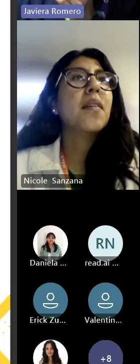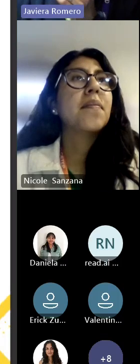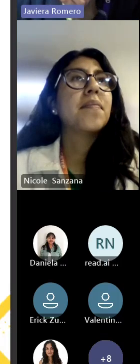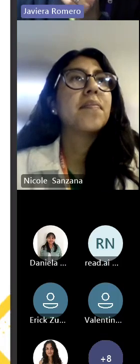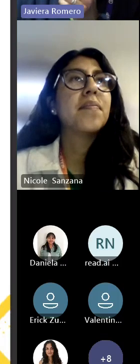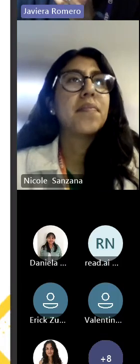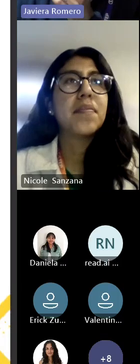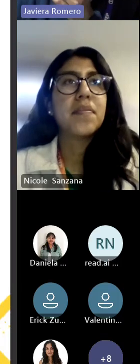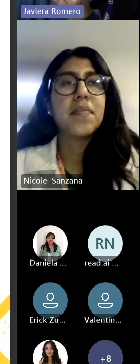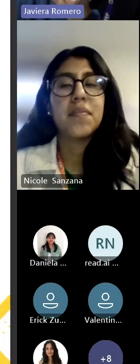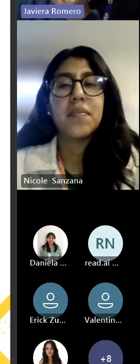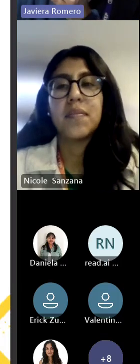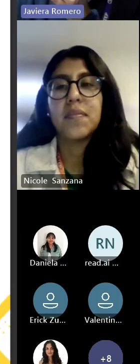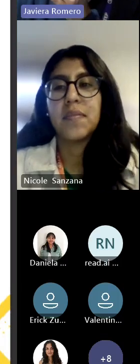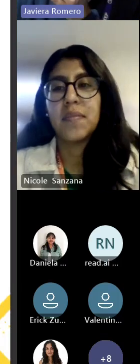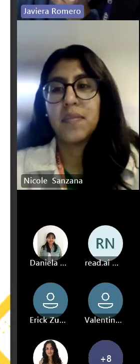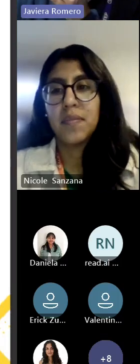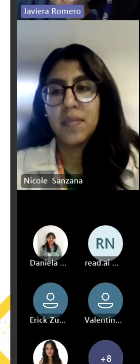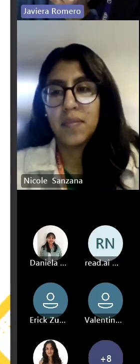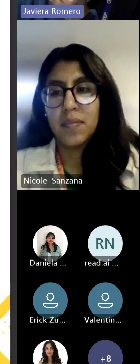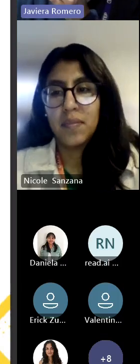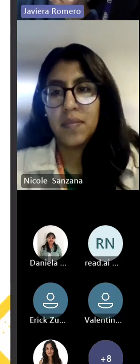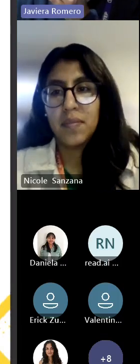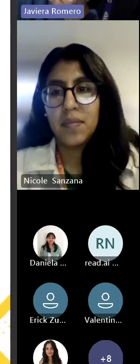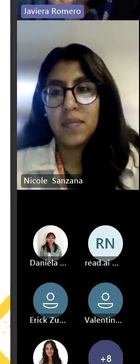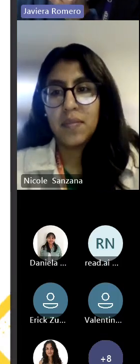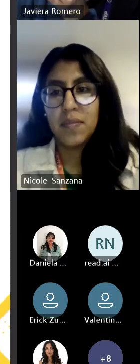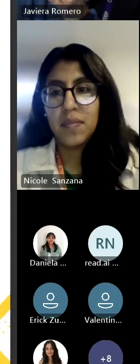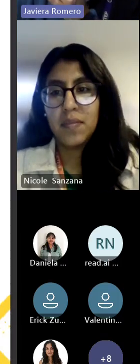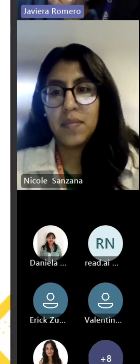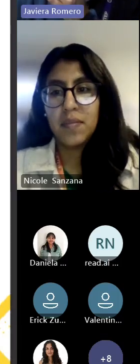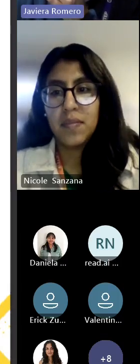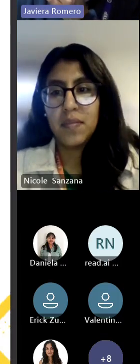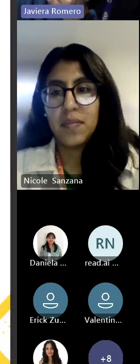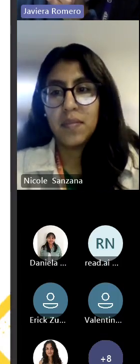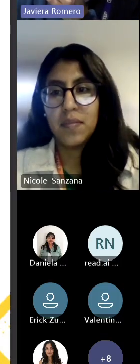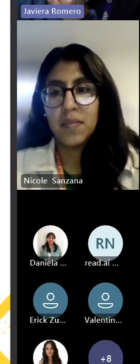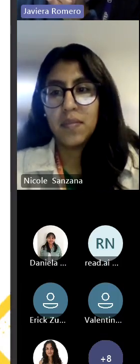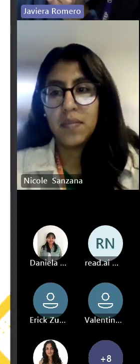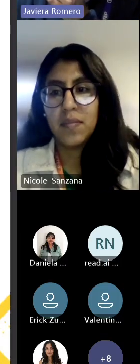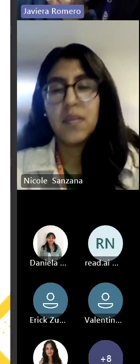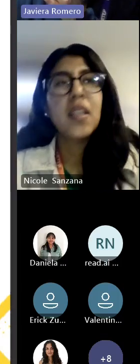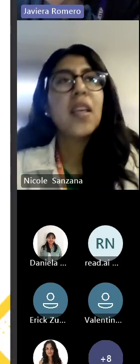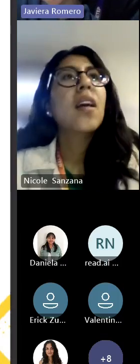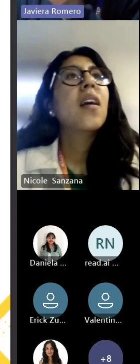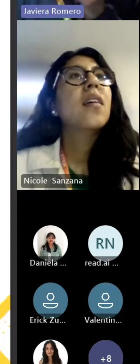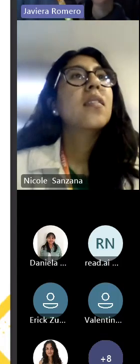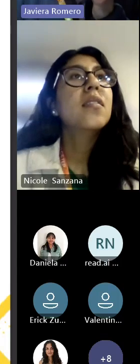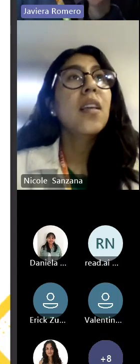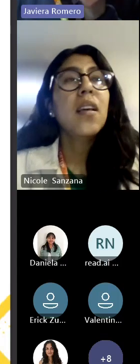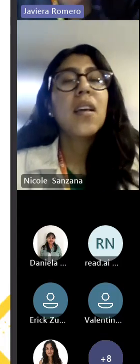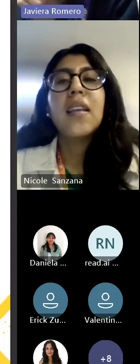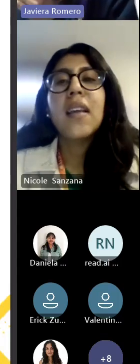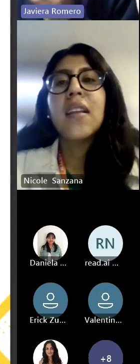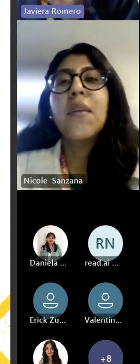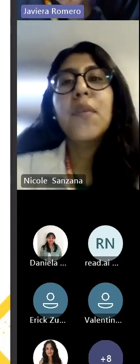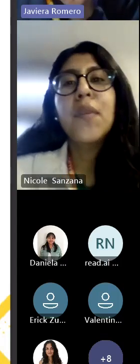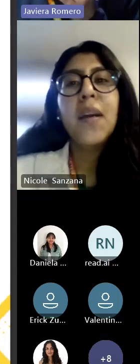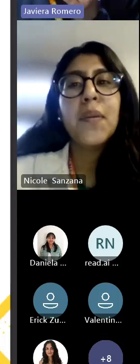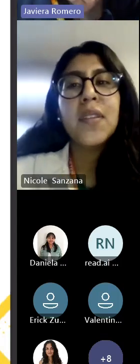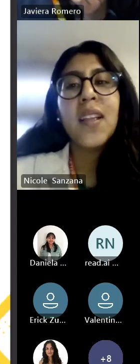de suicidio o directamente este tipo de situaciones. ¿Hay una pregunta?